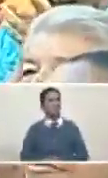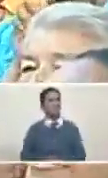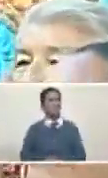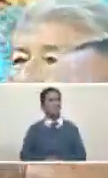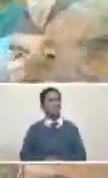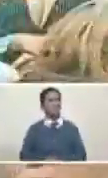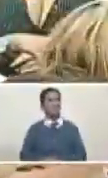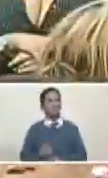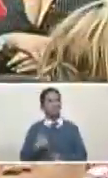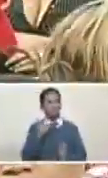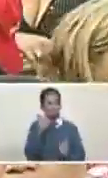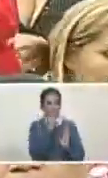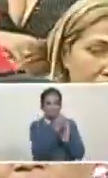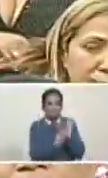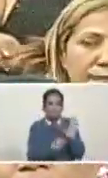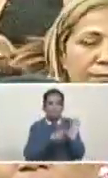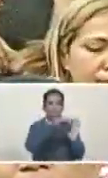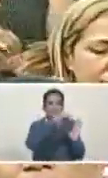Acabo de firmar